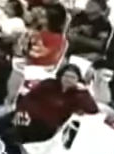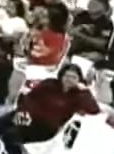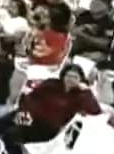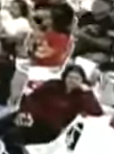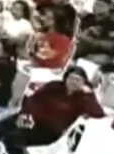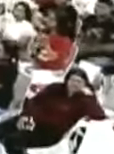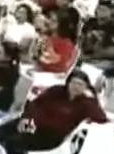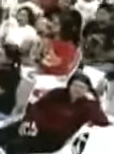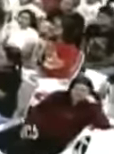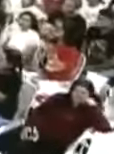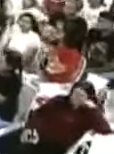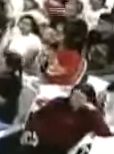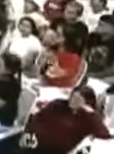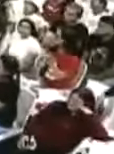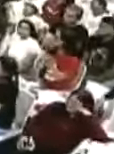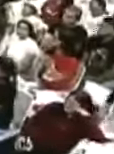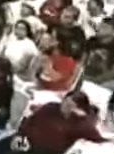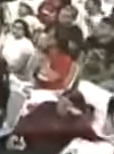Los que quieran patria,